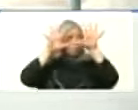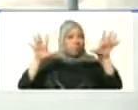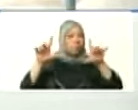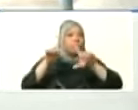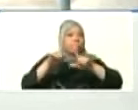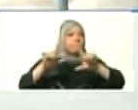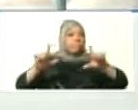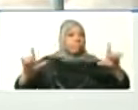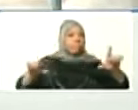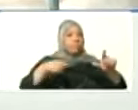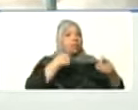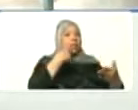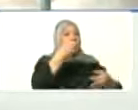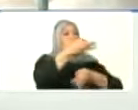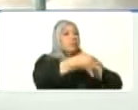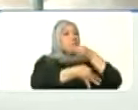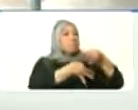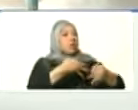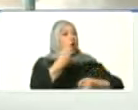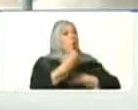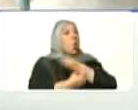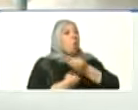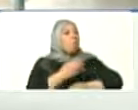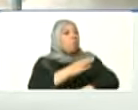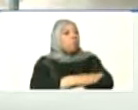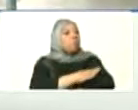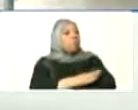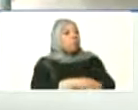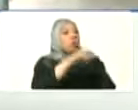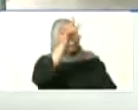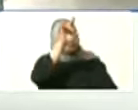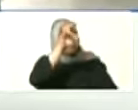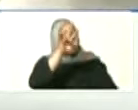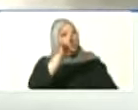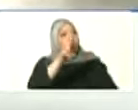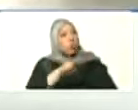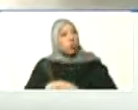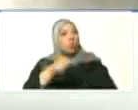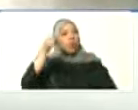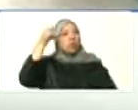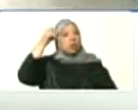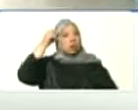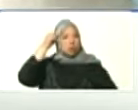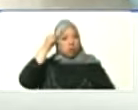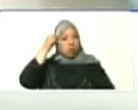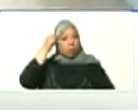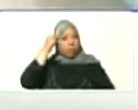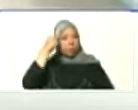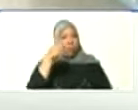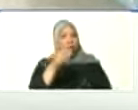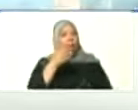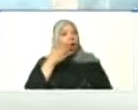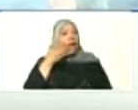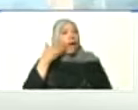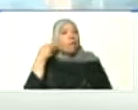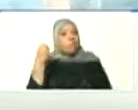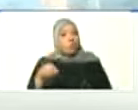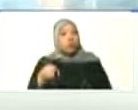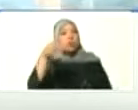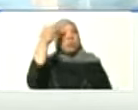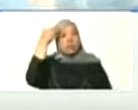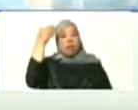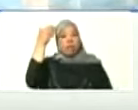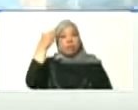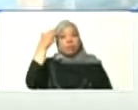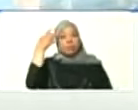que le diga al poder popular lo que hay que hacer todos los días. De esa experiencia ustedes tienen bastante